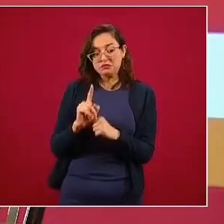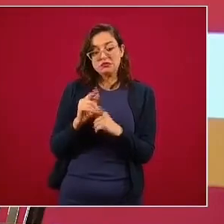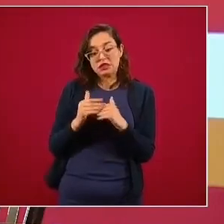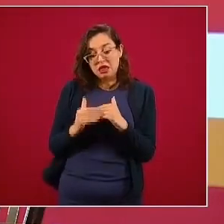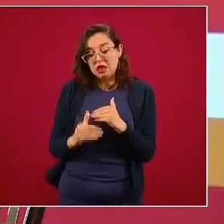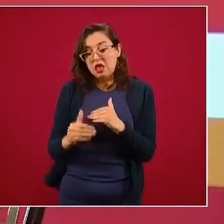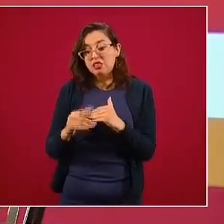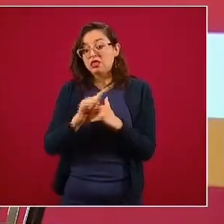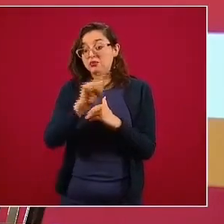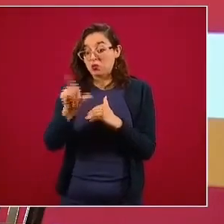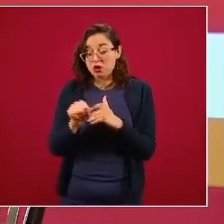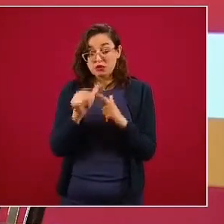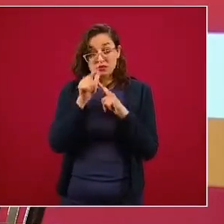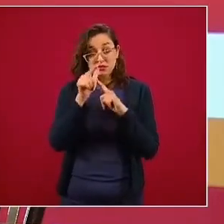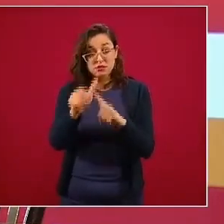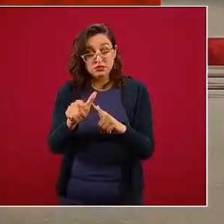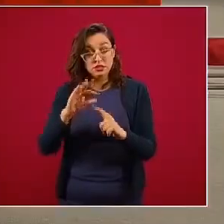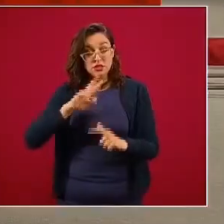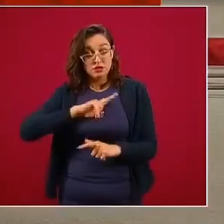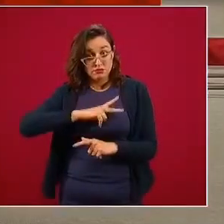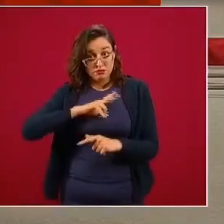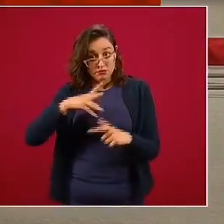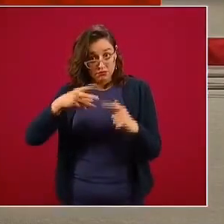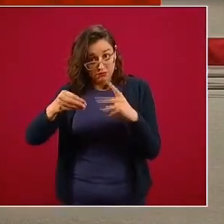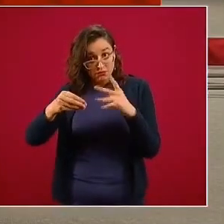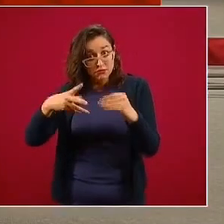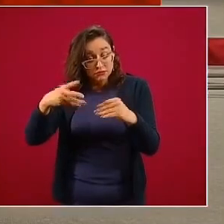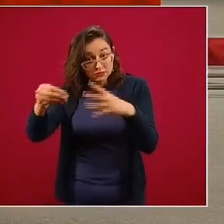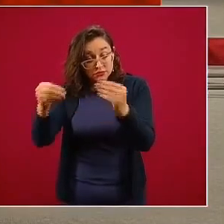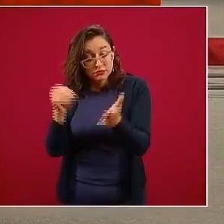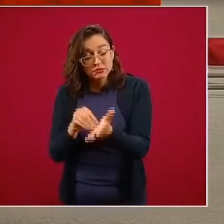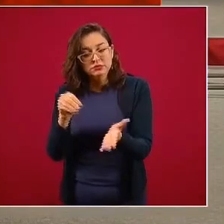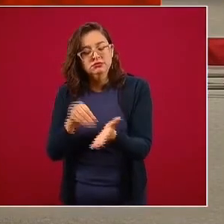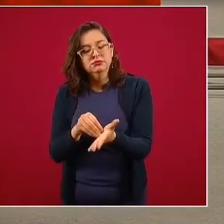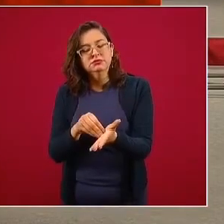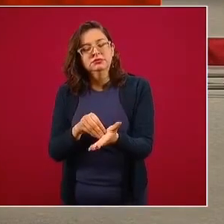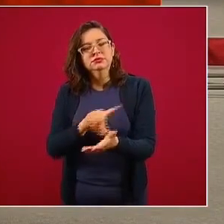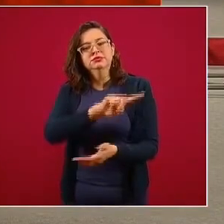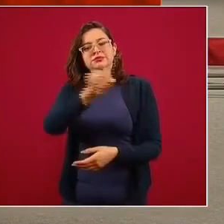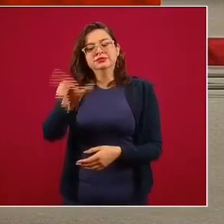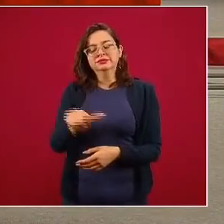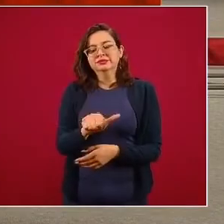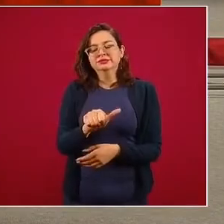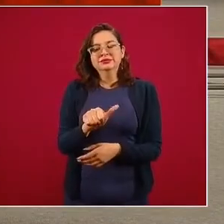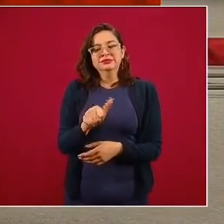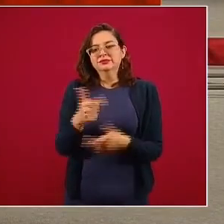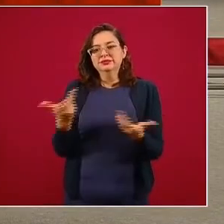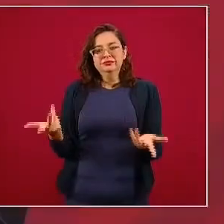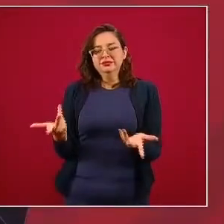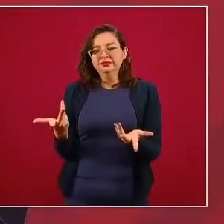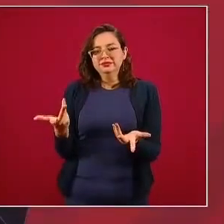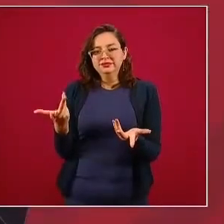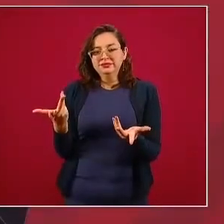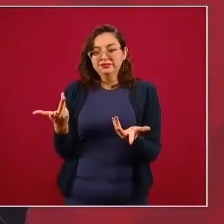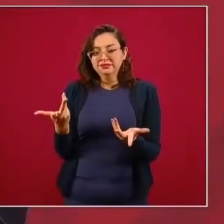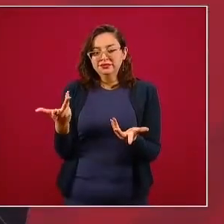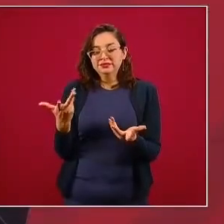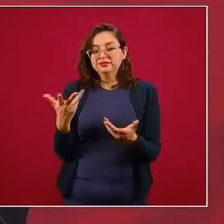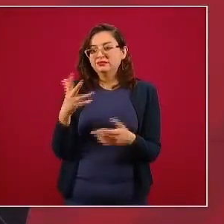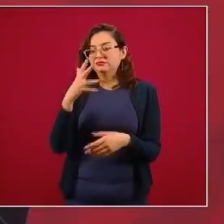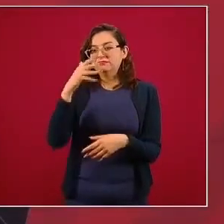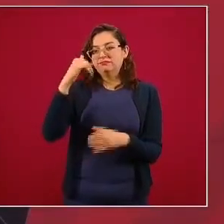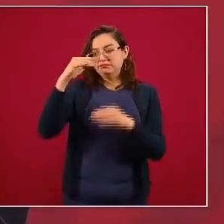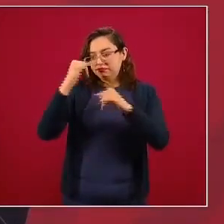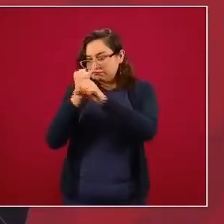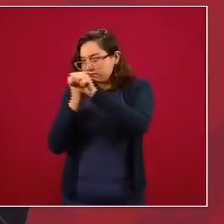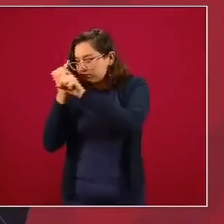personas excretando virus viable, virus infectante, después el consenso o la idea más generalizada